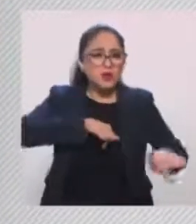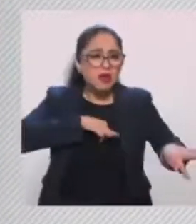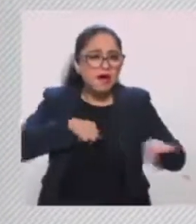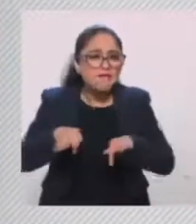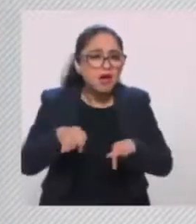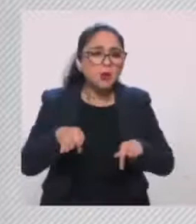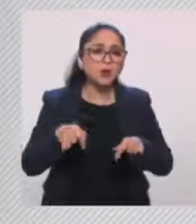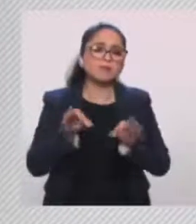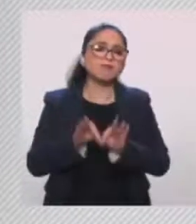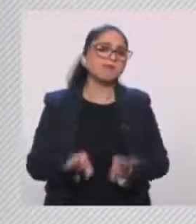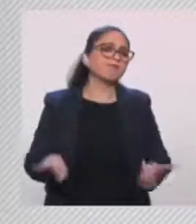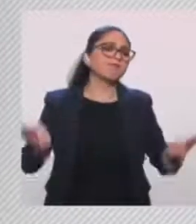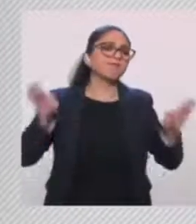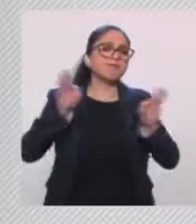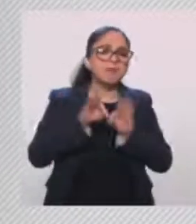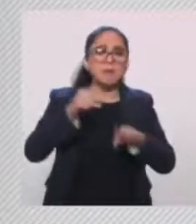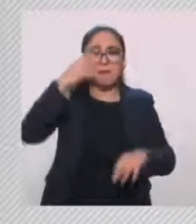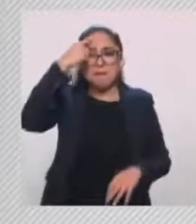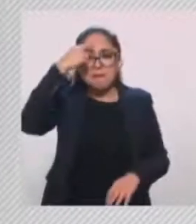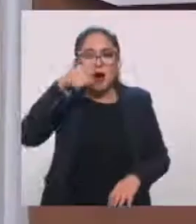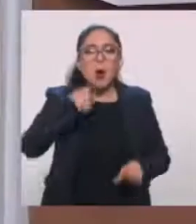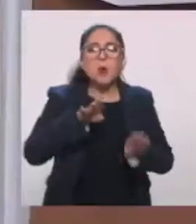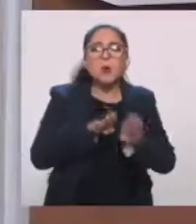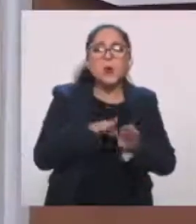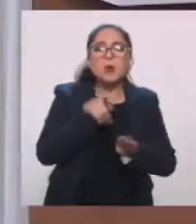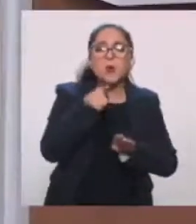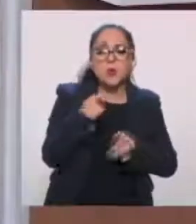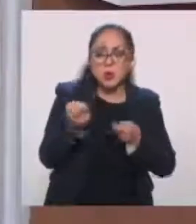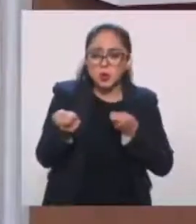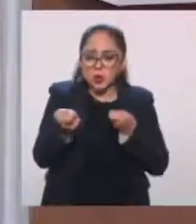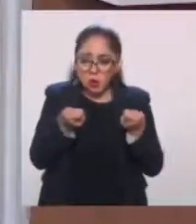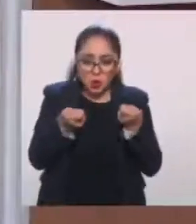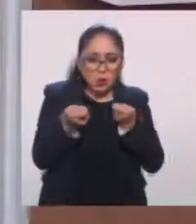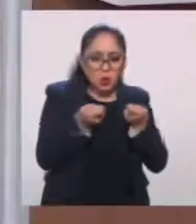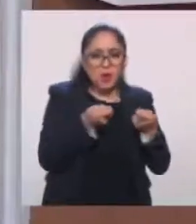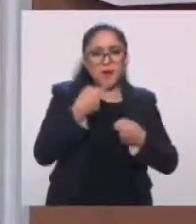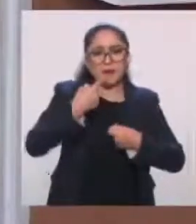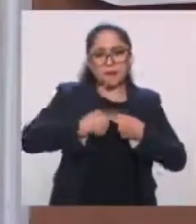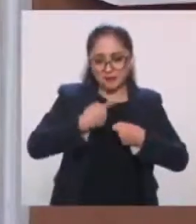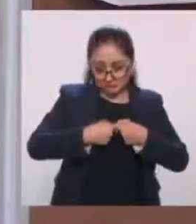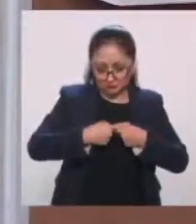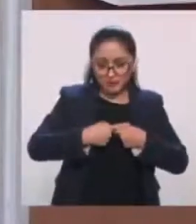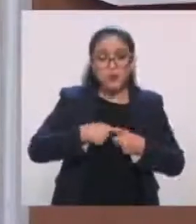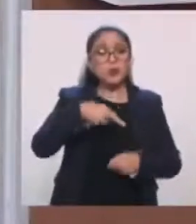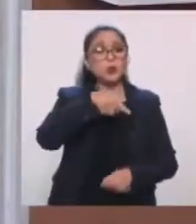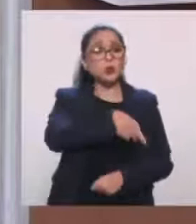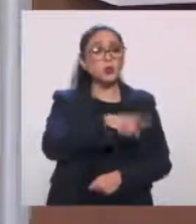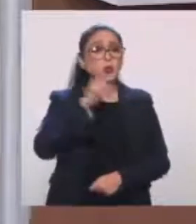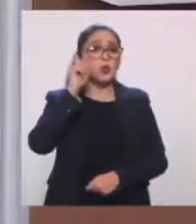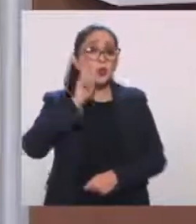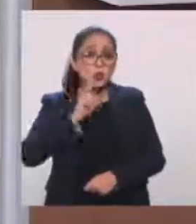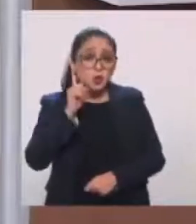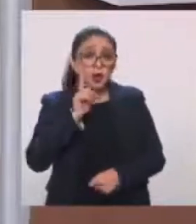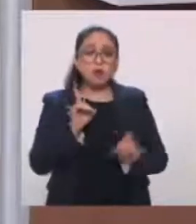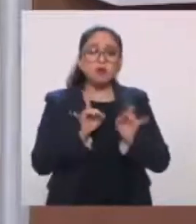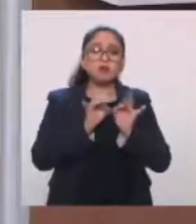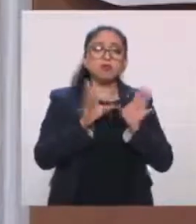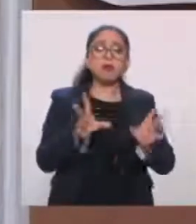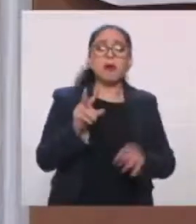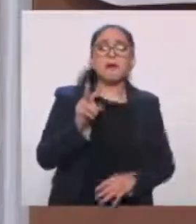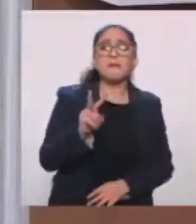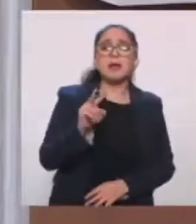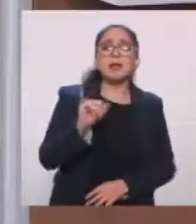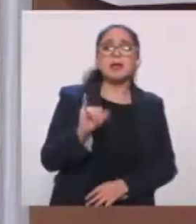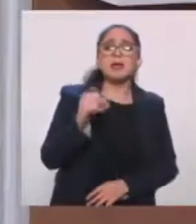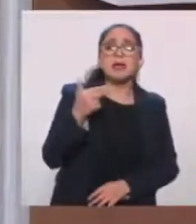este cambio que hemos tenido del manejo de la enfermedad. El principal factor de riesgo para ser mujer que viva con VIH en México es tener